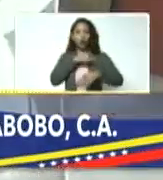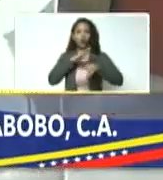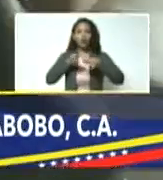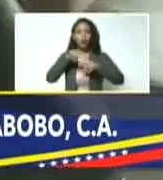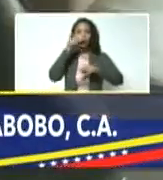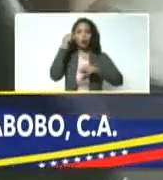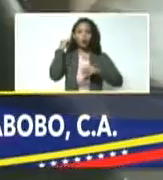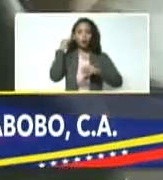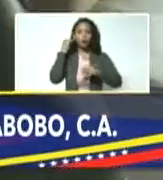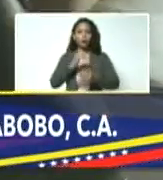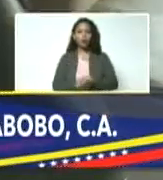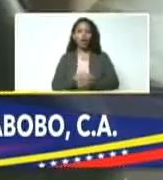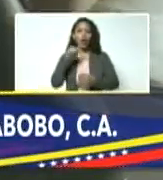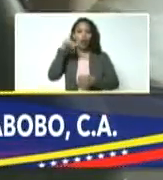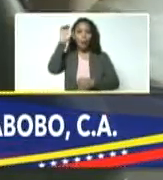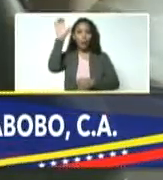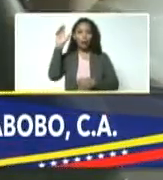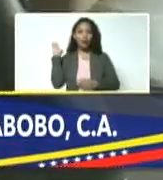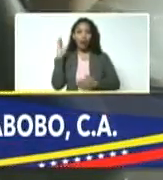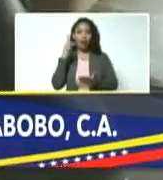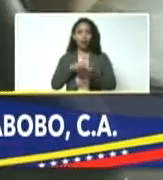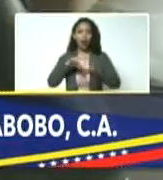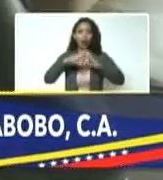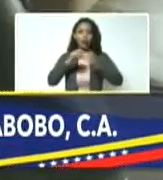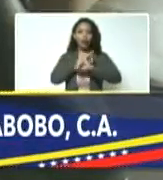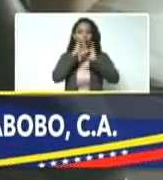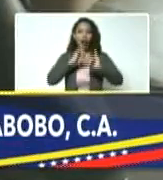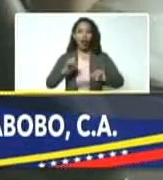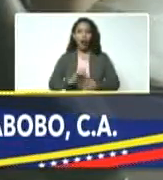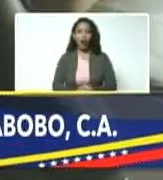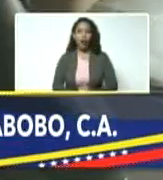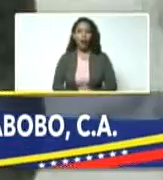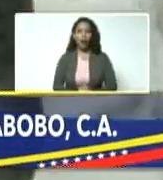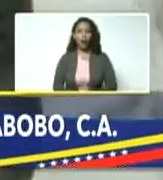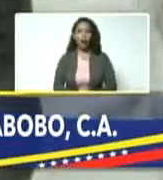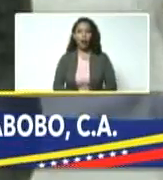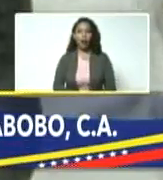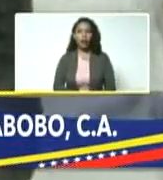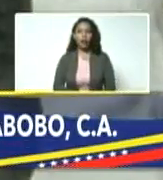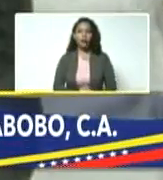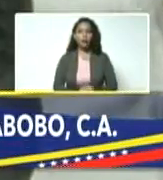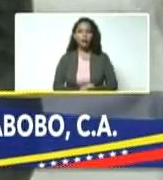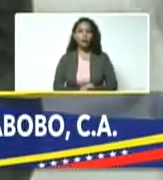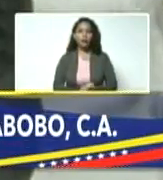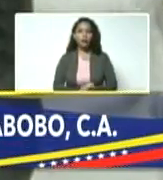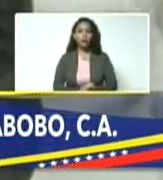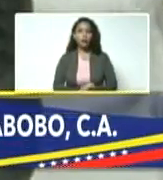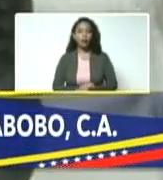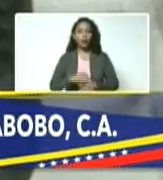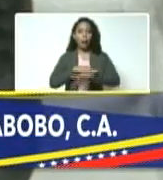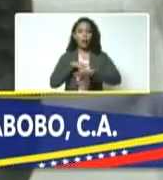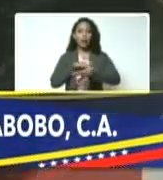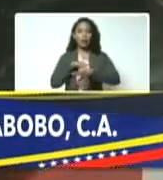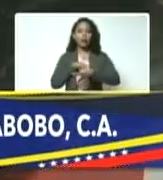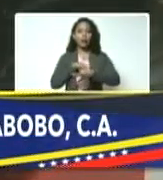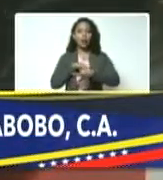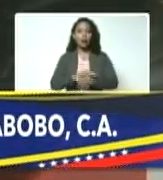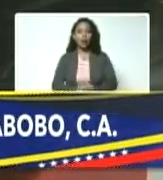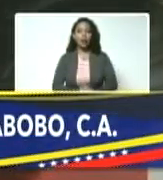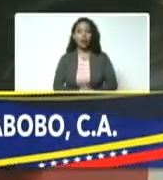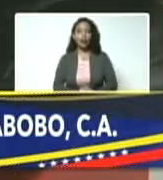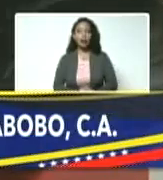niñas de la patria para su regreso a clases felices, mi comandante en jefe. Le damos el pase a nuestra viceministra de Educación, Nancy Ortúñez, que nos va